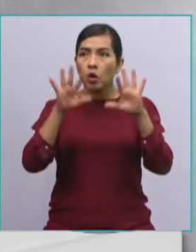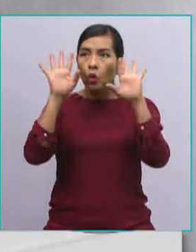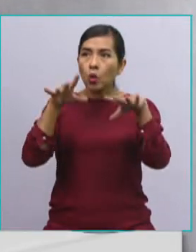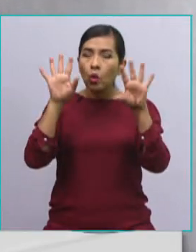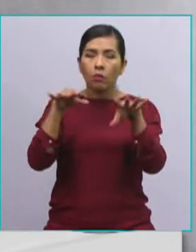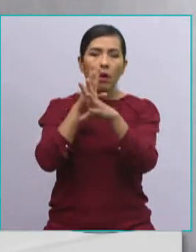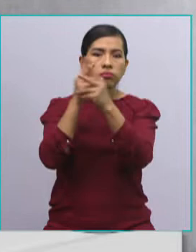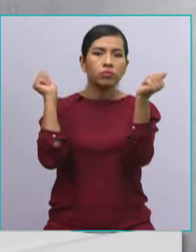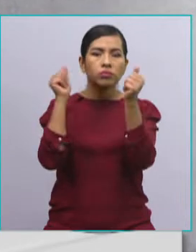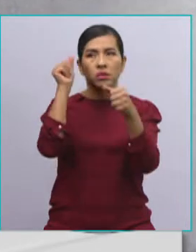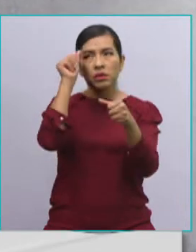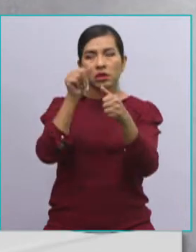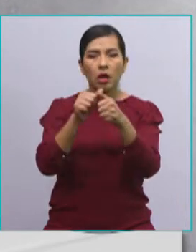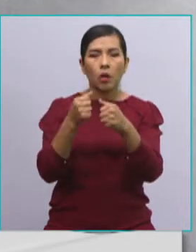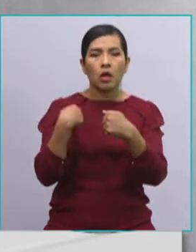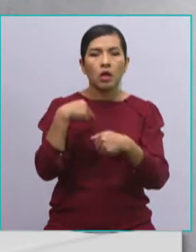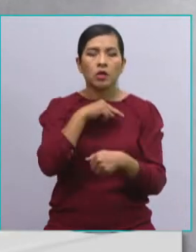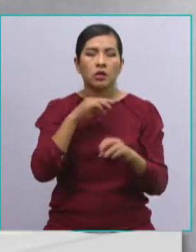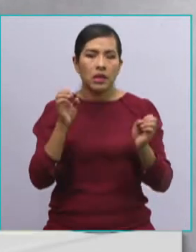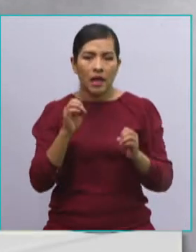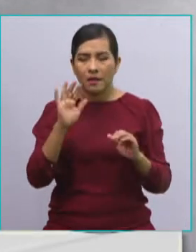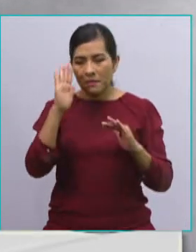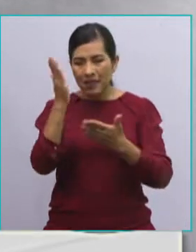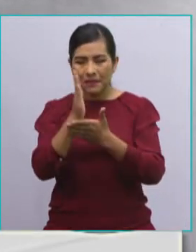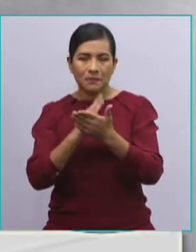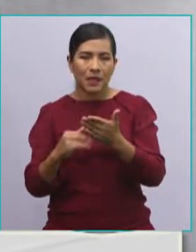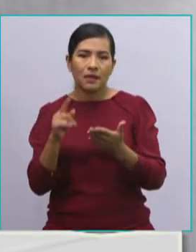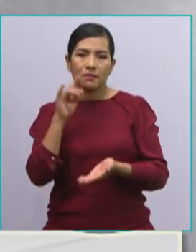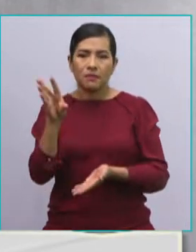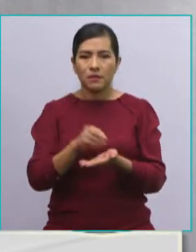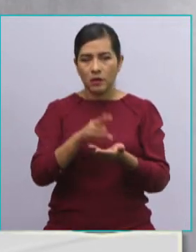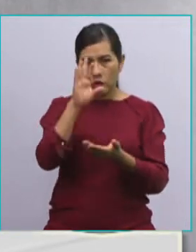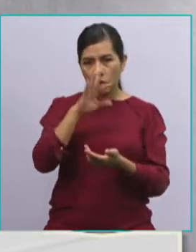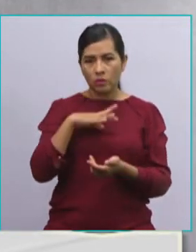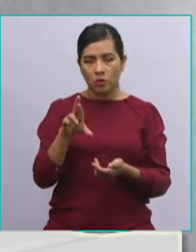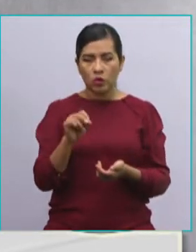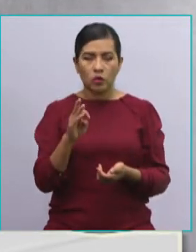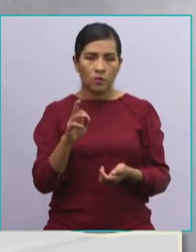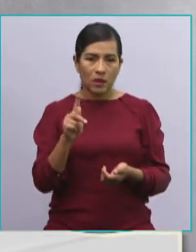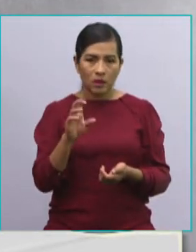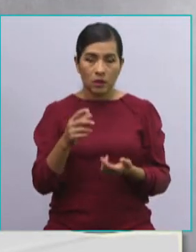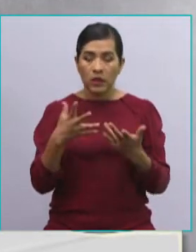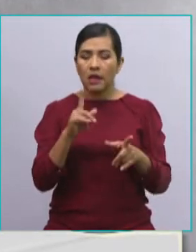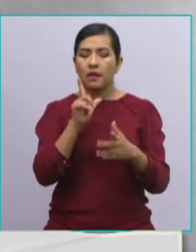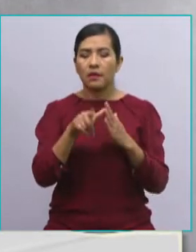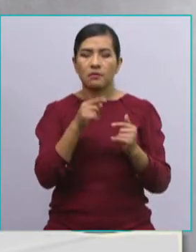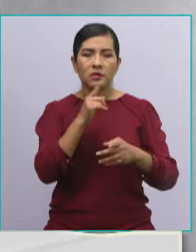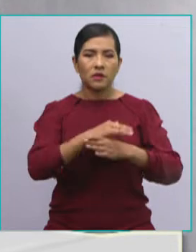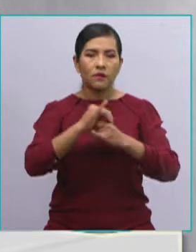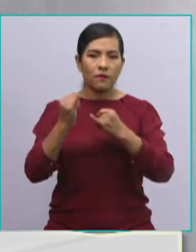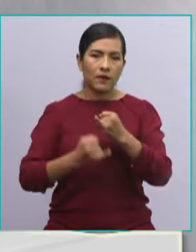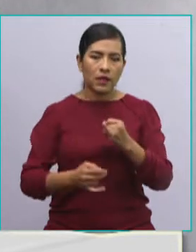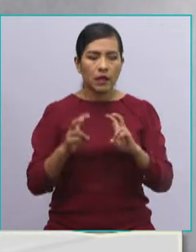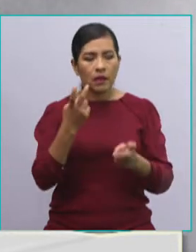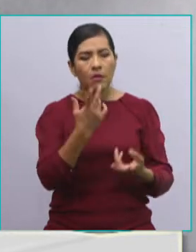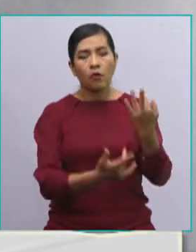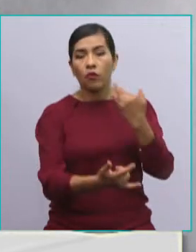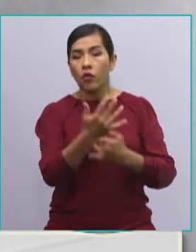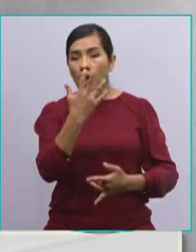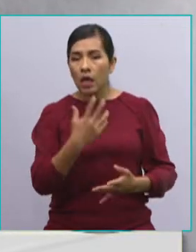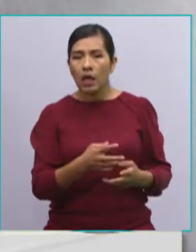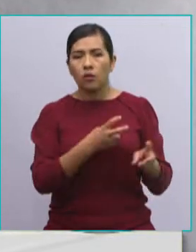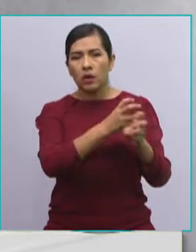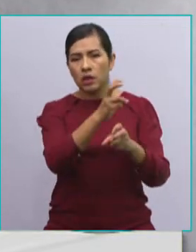como una reescritura del poema de roberto echazú y que finaliza esta sección que tiene que ver con el fuego con los incendios